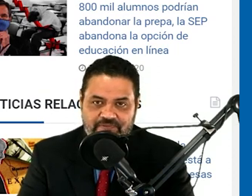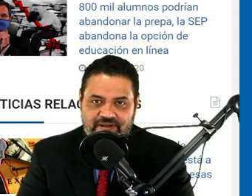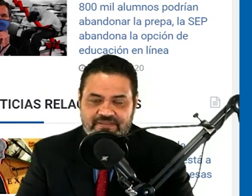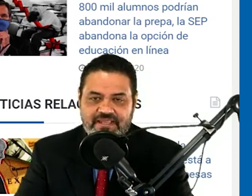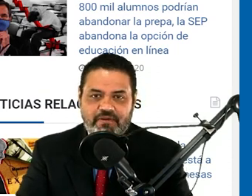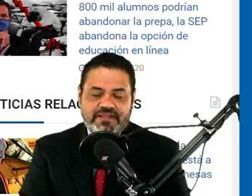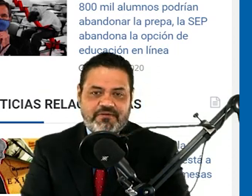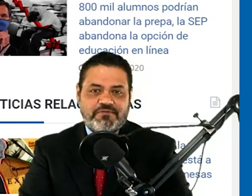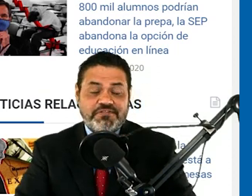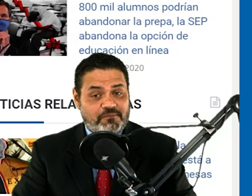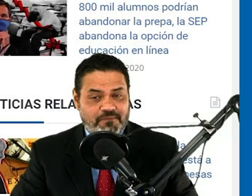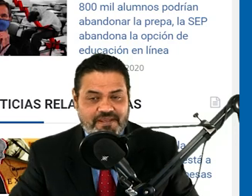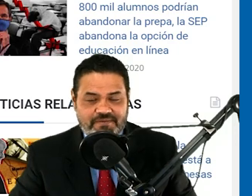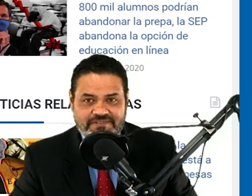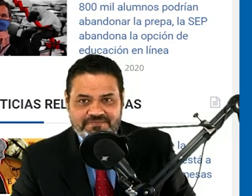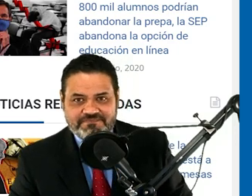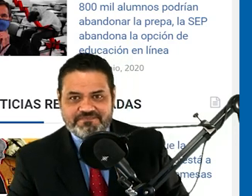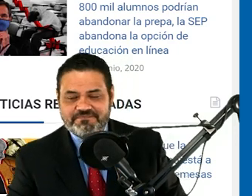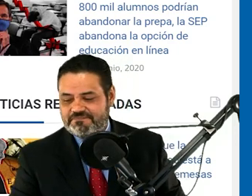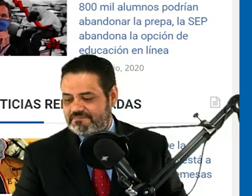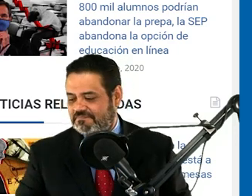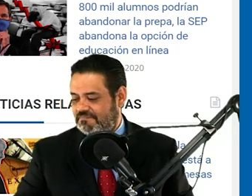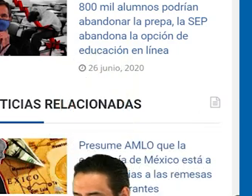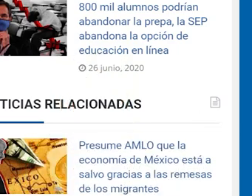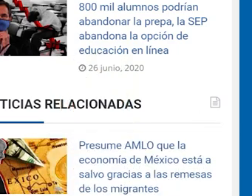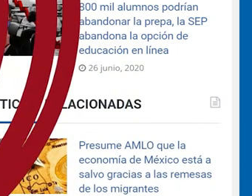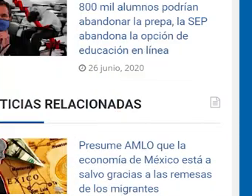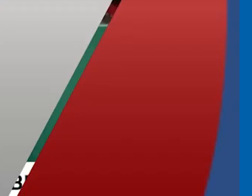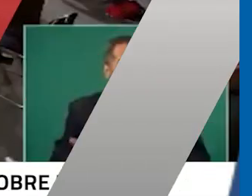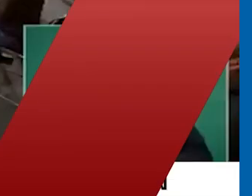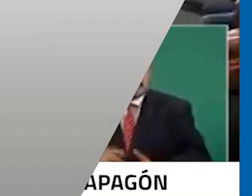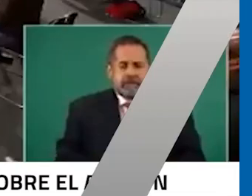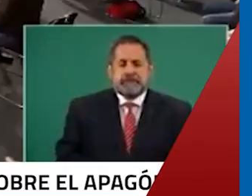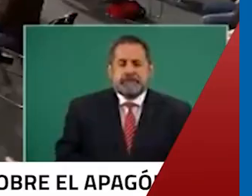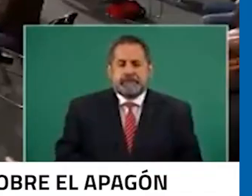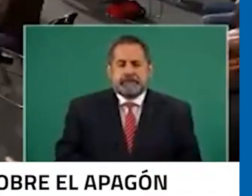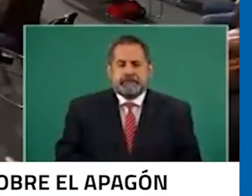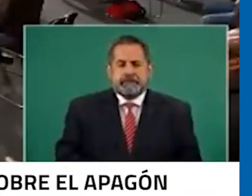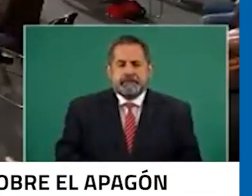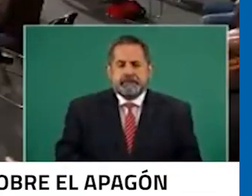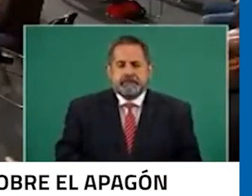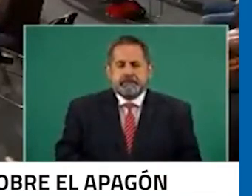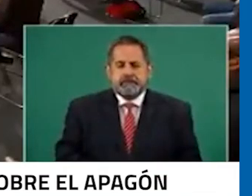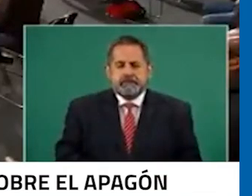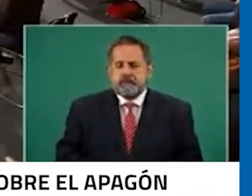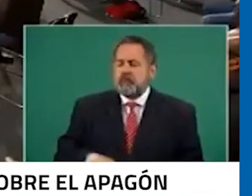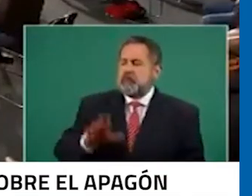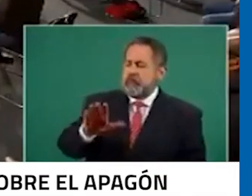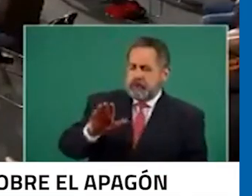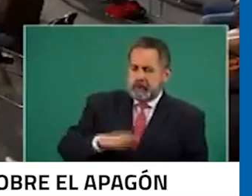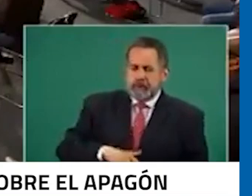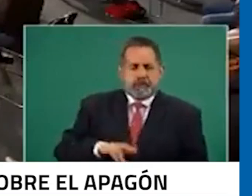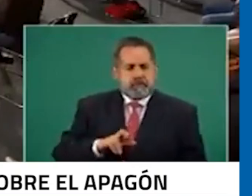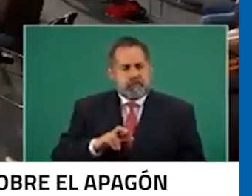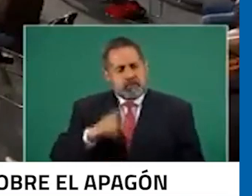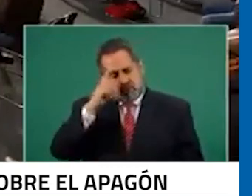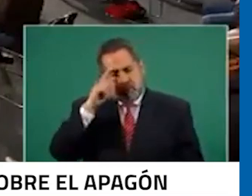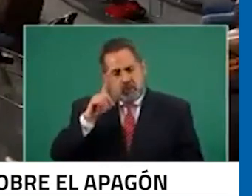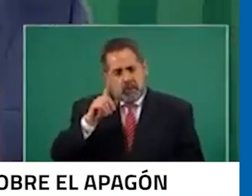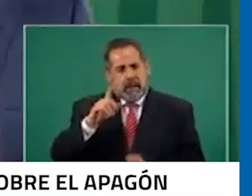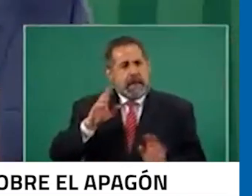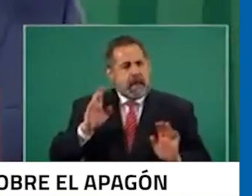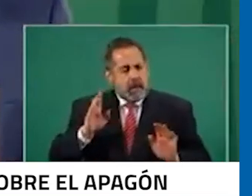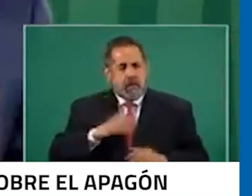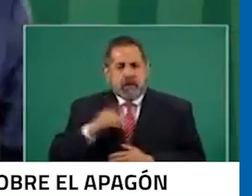a Manuel Bartlett que lo haya reconocido públicamente. Bueno, pues yo creo que es bueno reconocer que